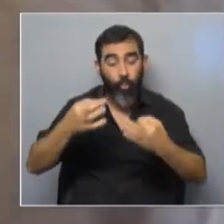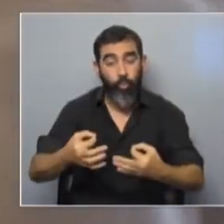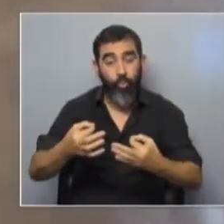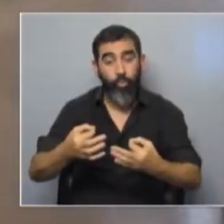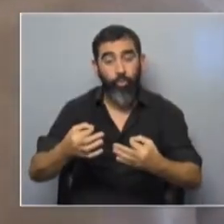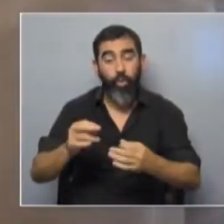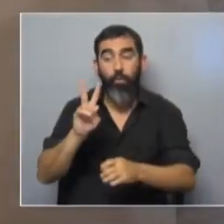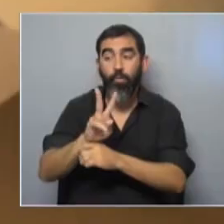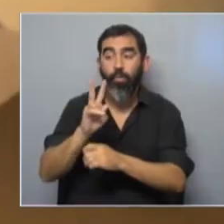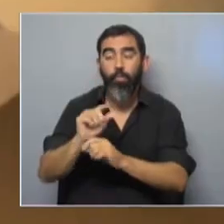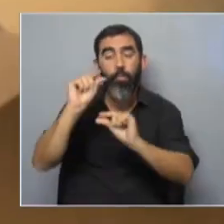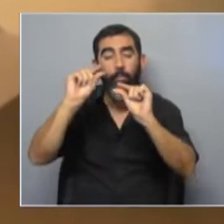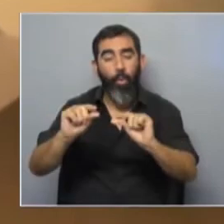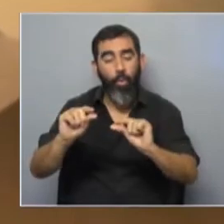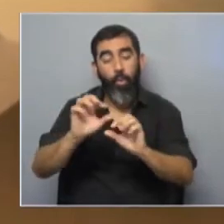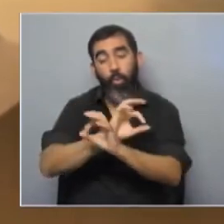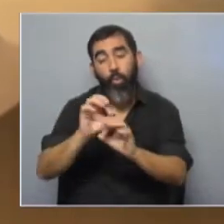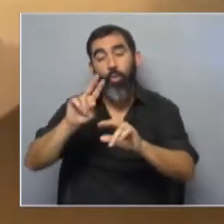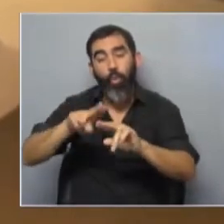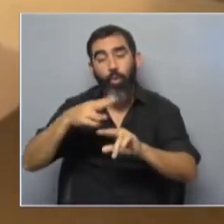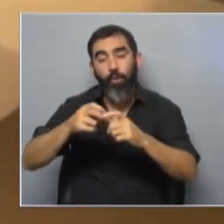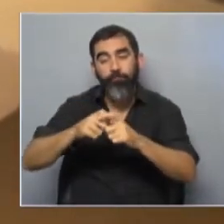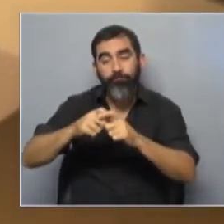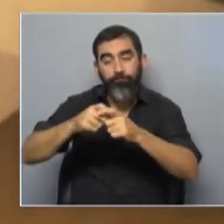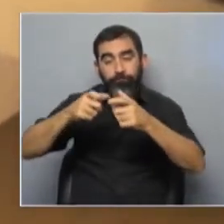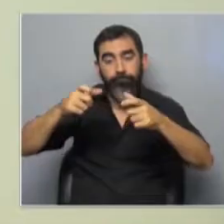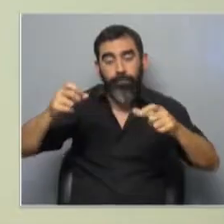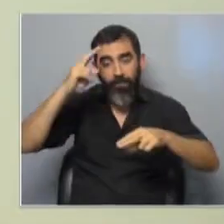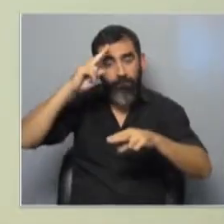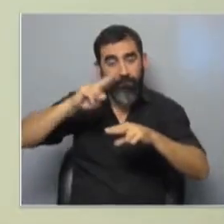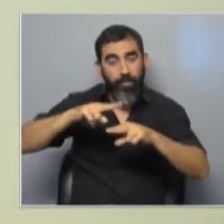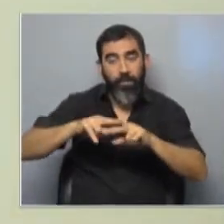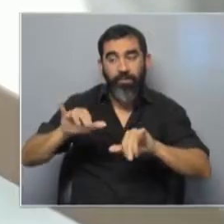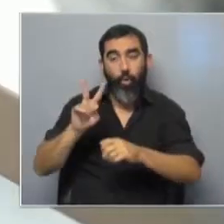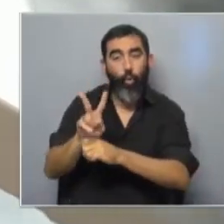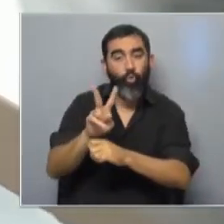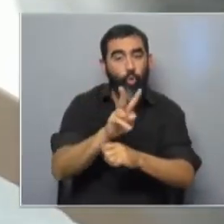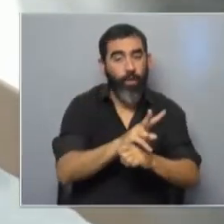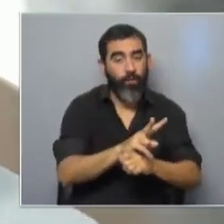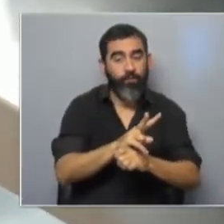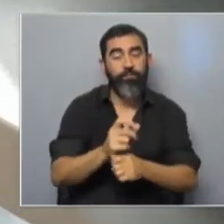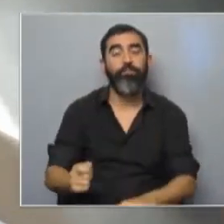las coberturas, y vuelven a emerger enfermedades que estaban controladas.